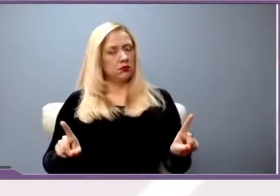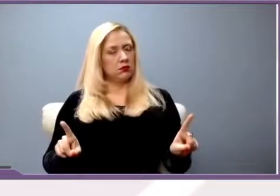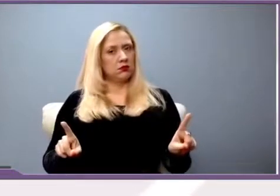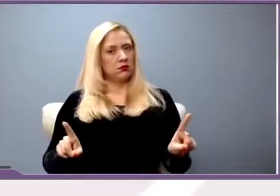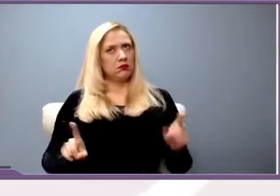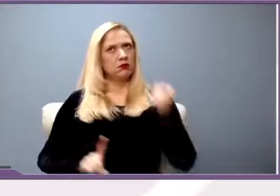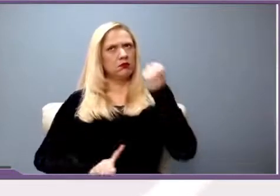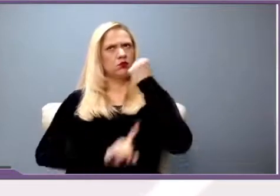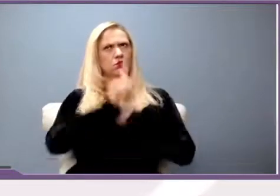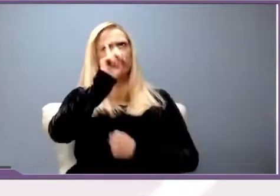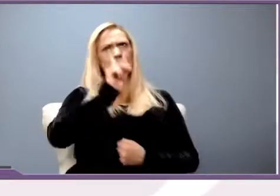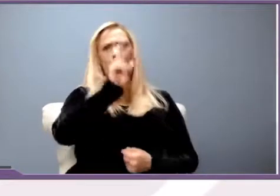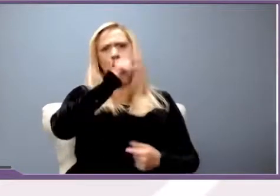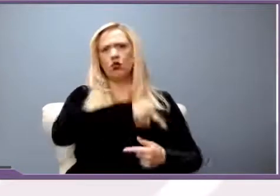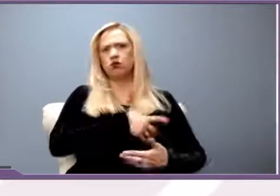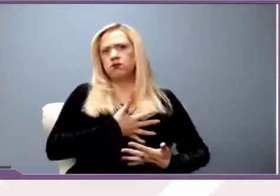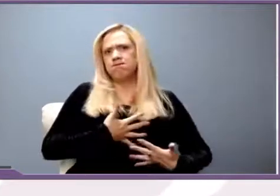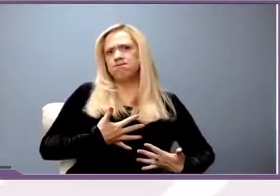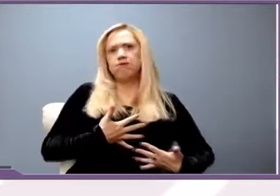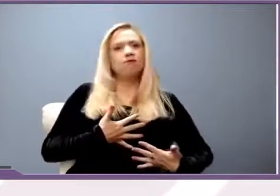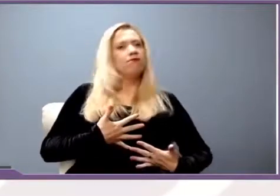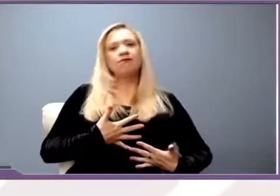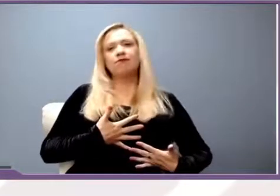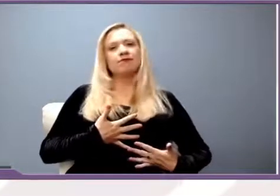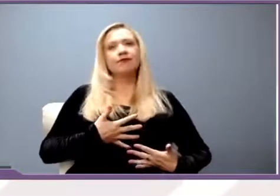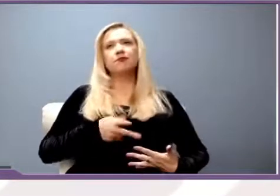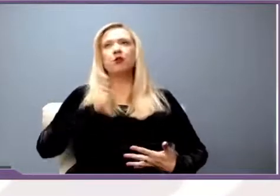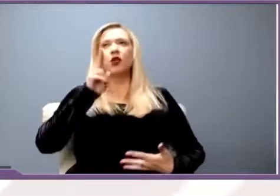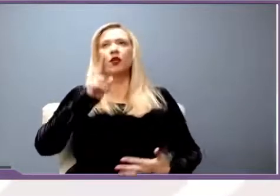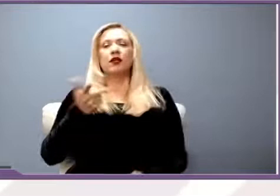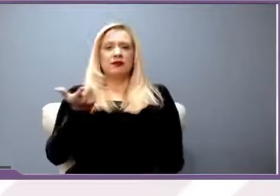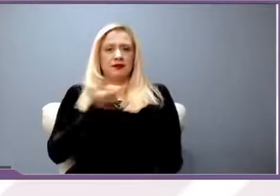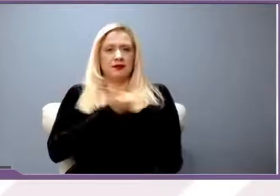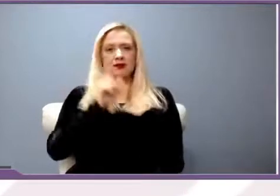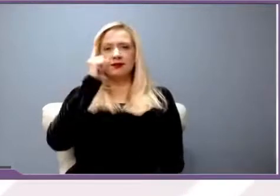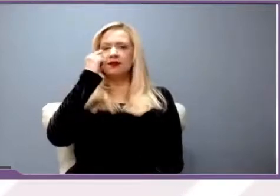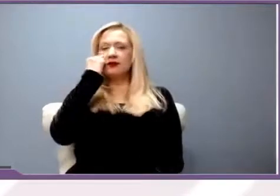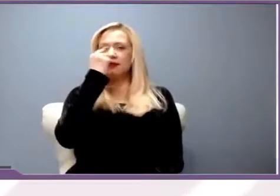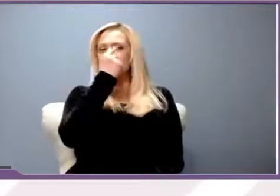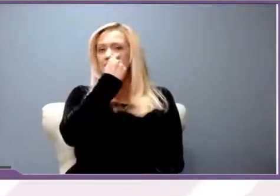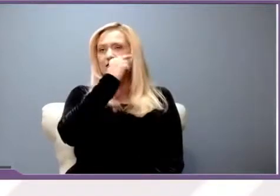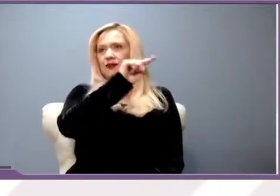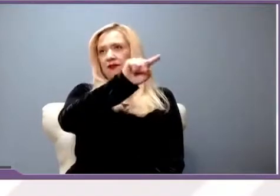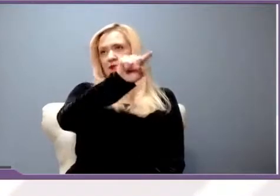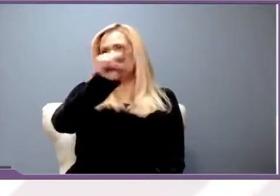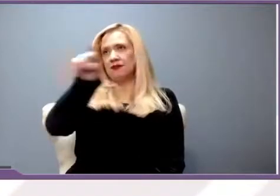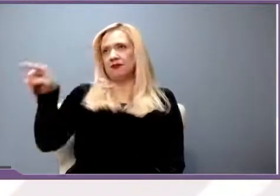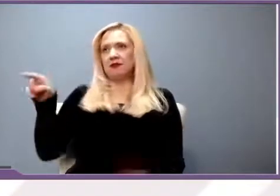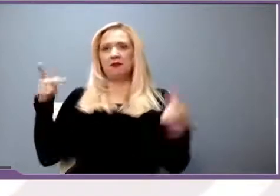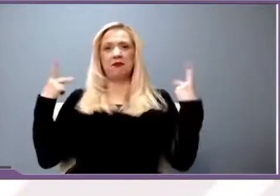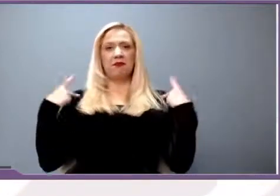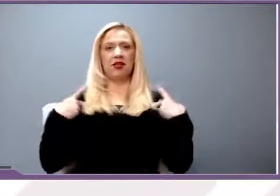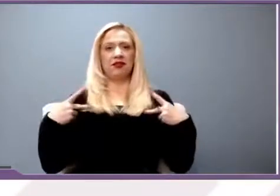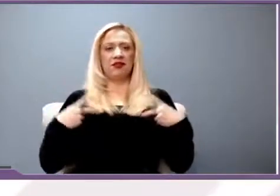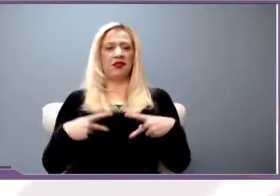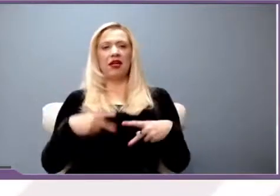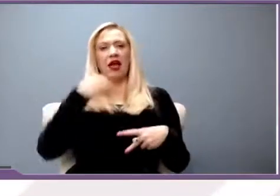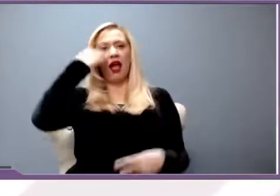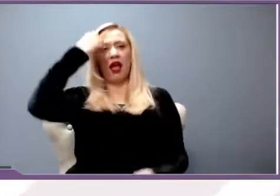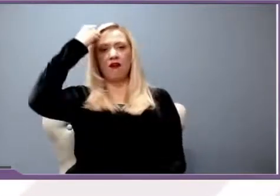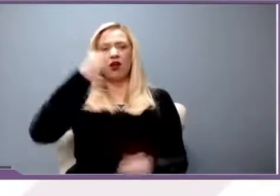la gordura, sino más bien en la negación de los cuerpos, en la mirada de quienes no aceptan esta diversidad. Esto que